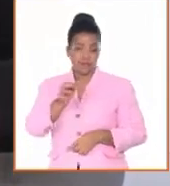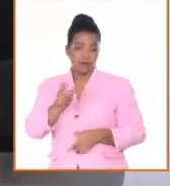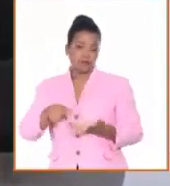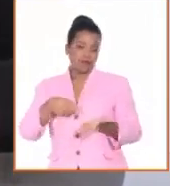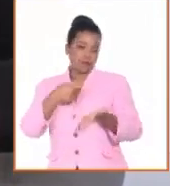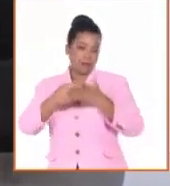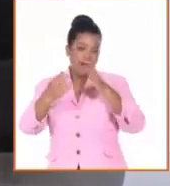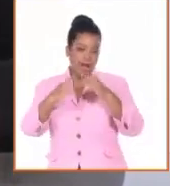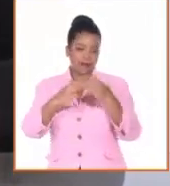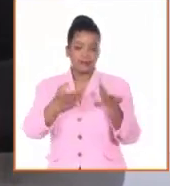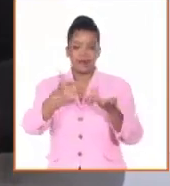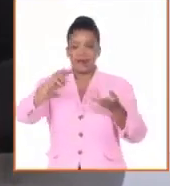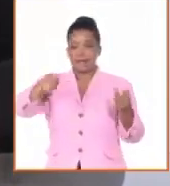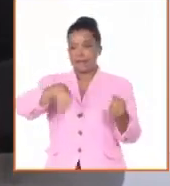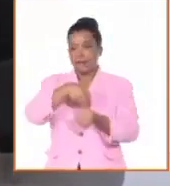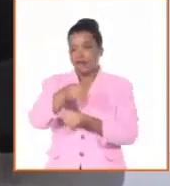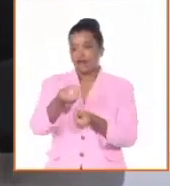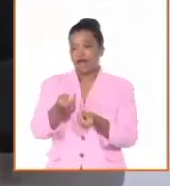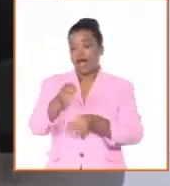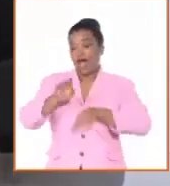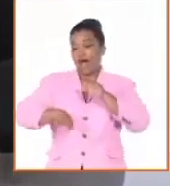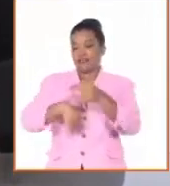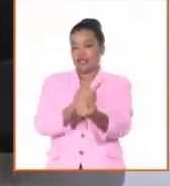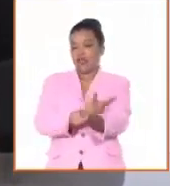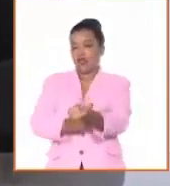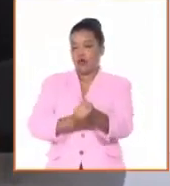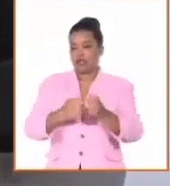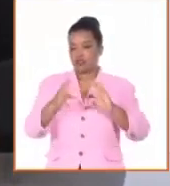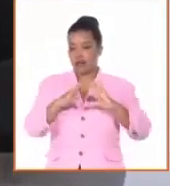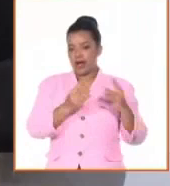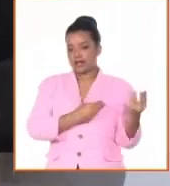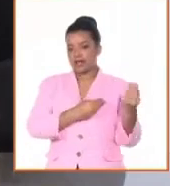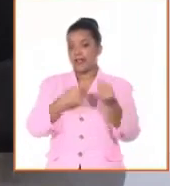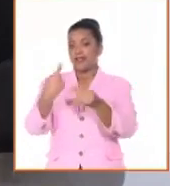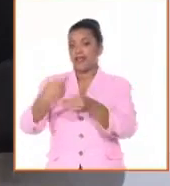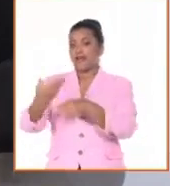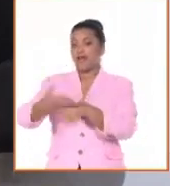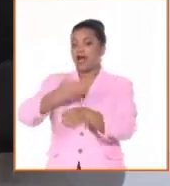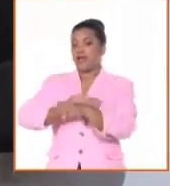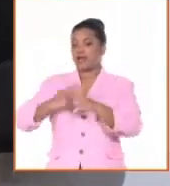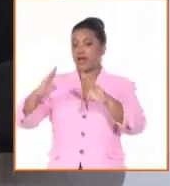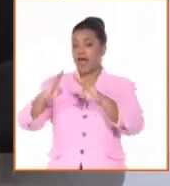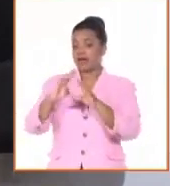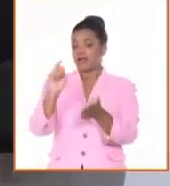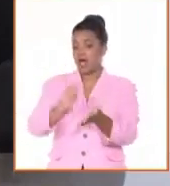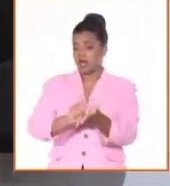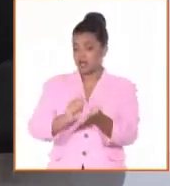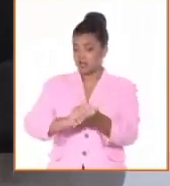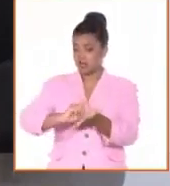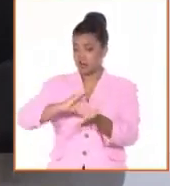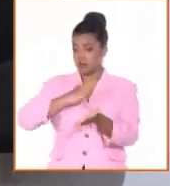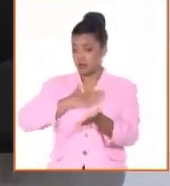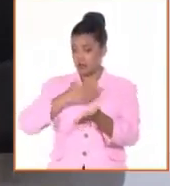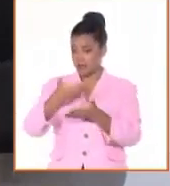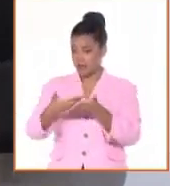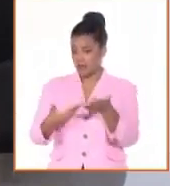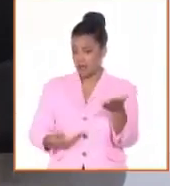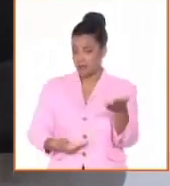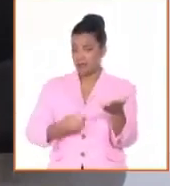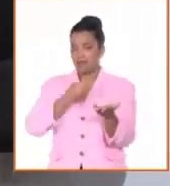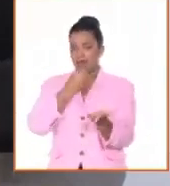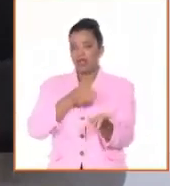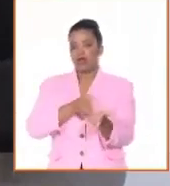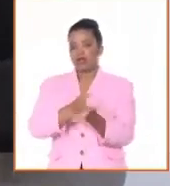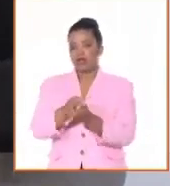desde muta de donación que tiene que haber una previa inscripción de esos derechos para poder continuar no con